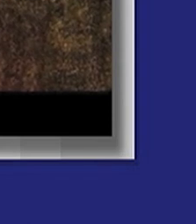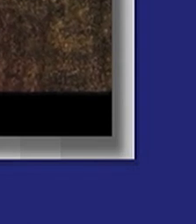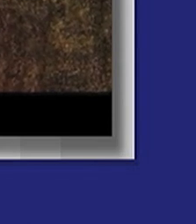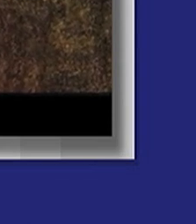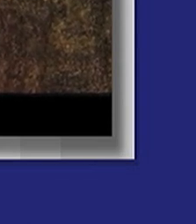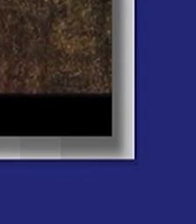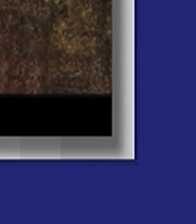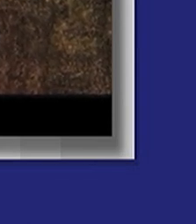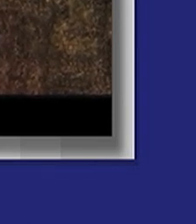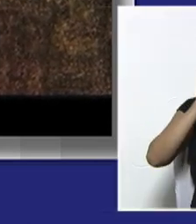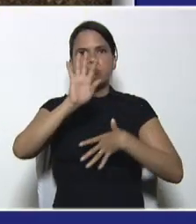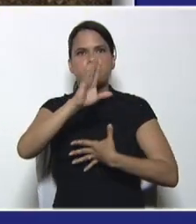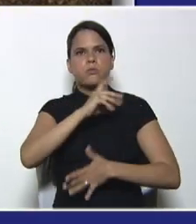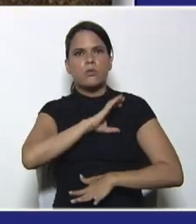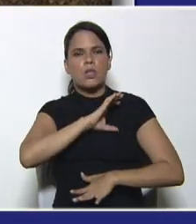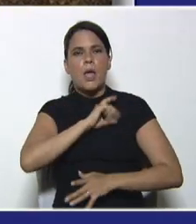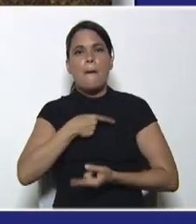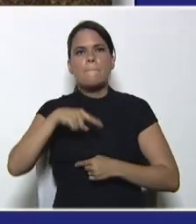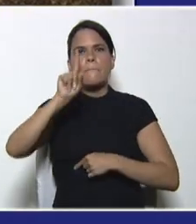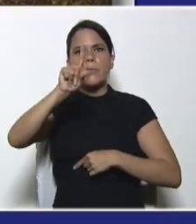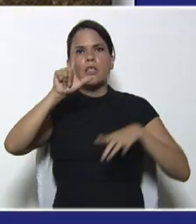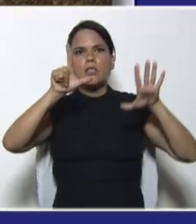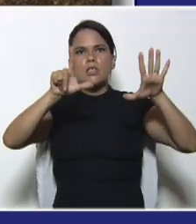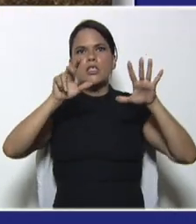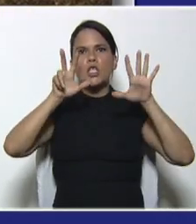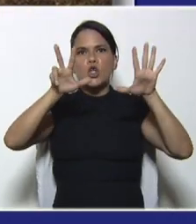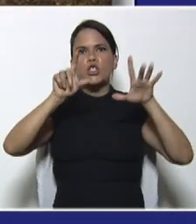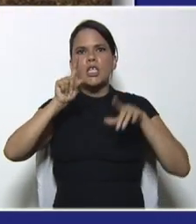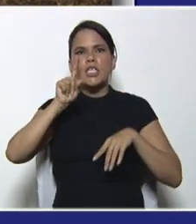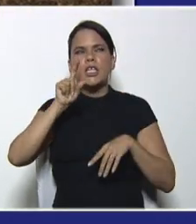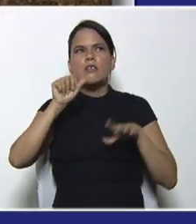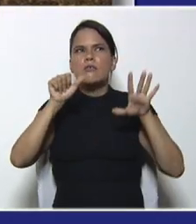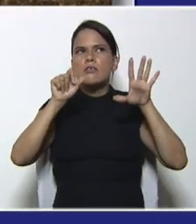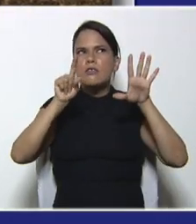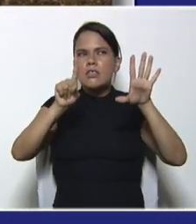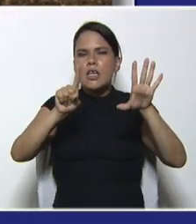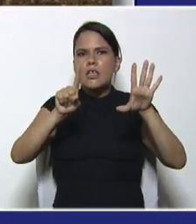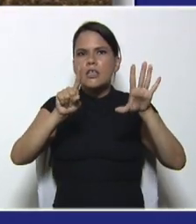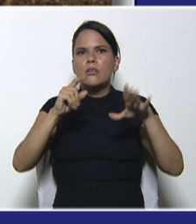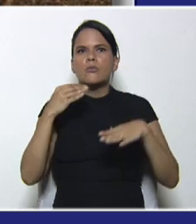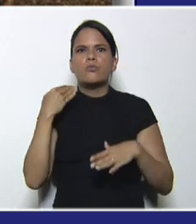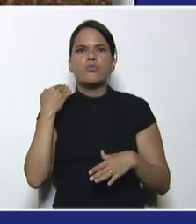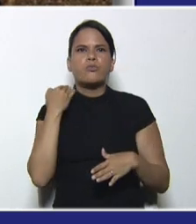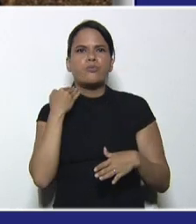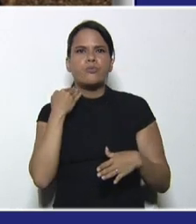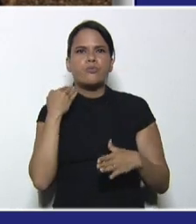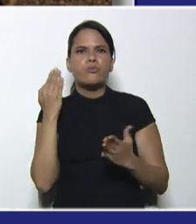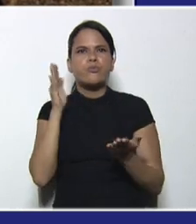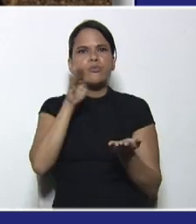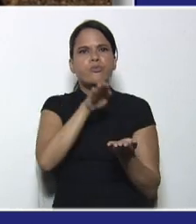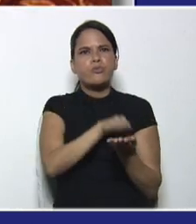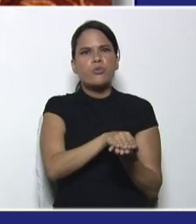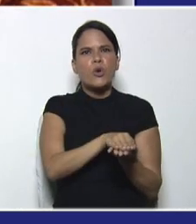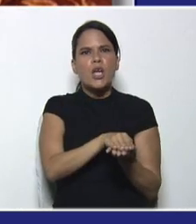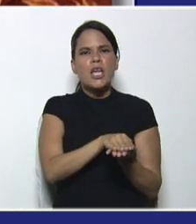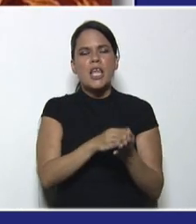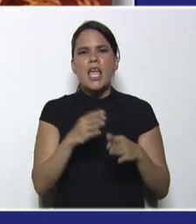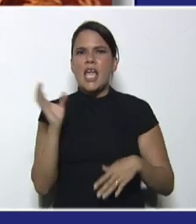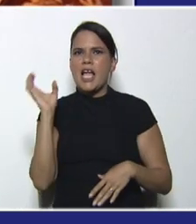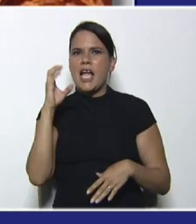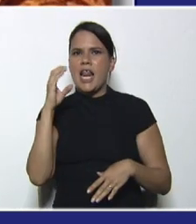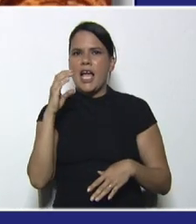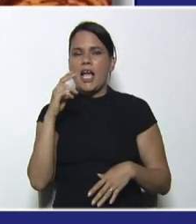El 19 de enero de 1786 falleció en Caracas Juan Vicente Bolívar y Ponte Andrade, padre